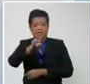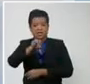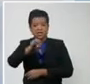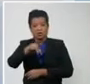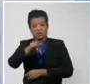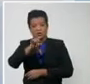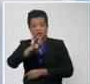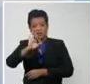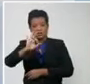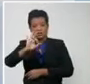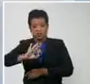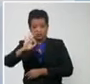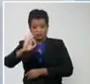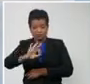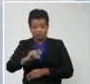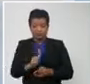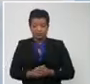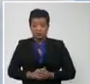20,7%. De esos